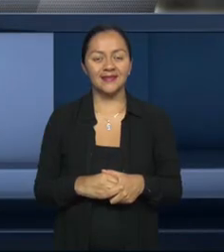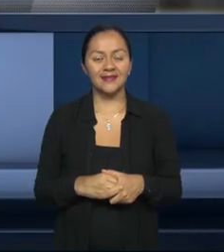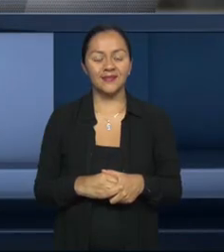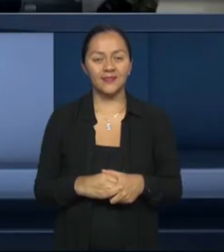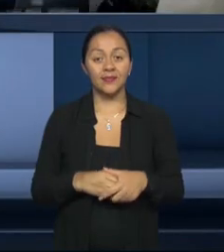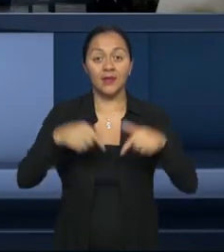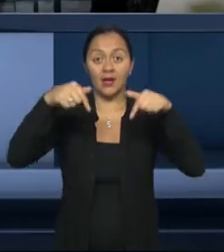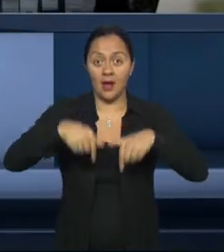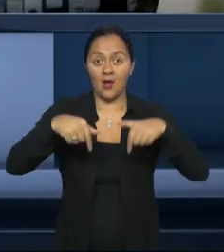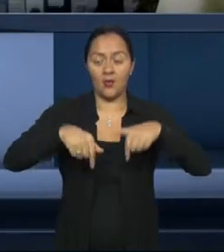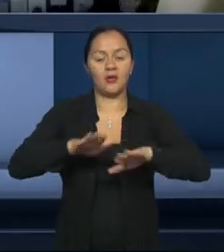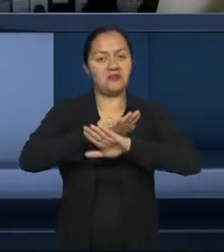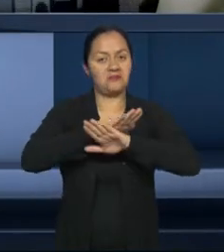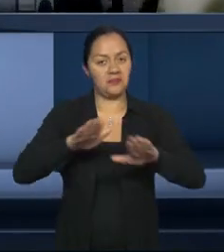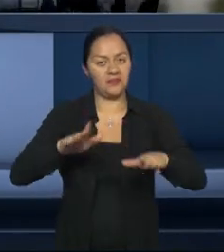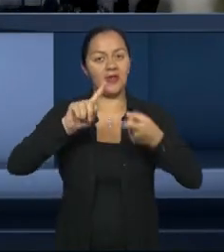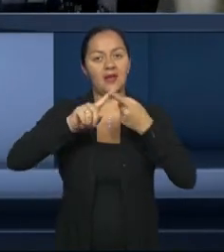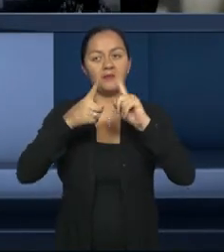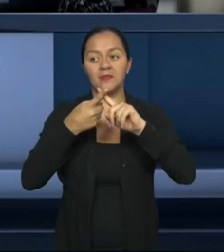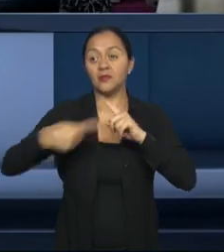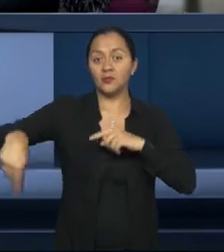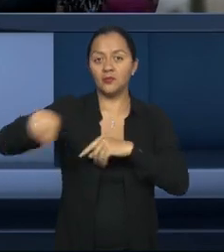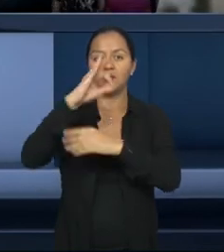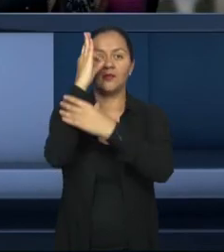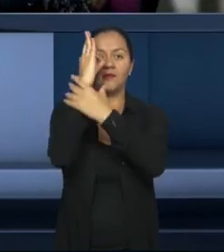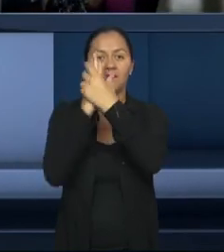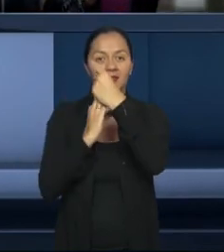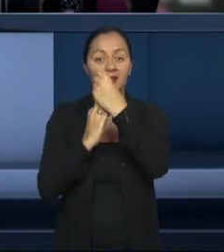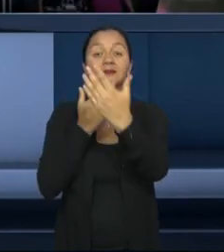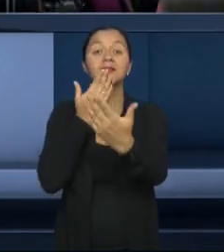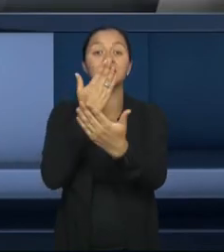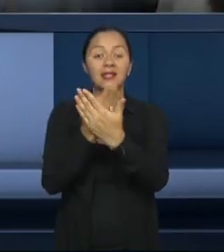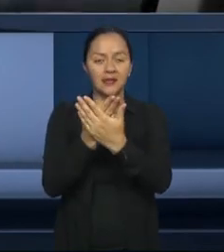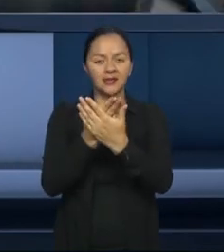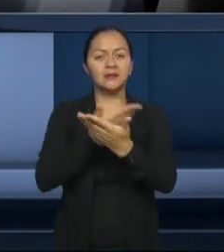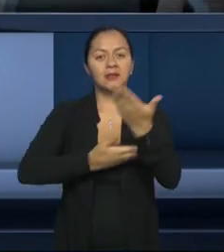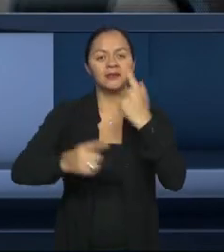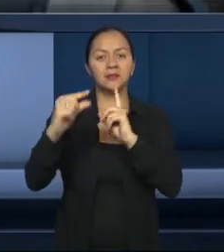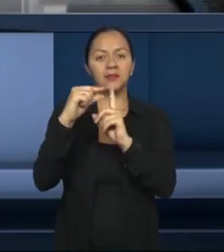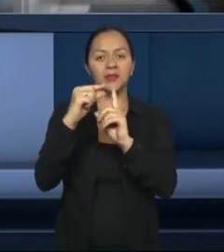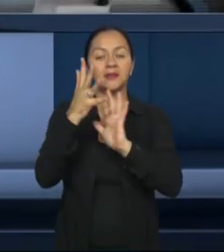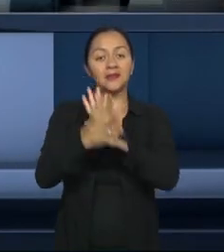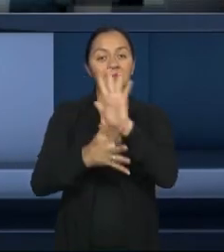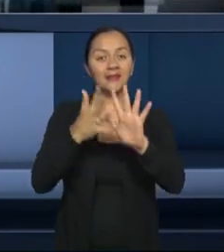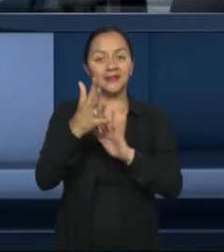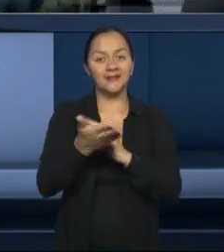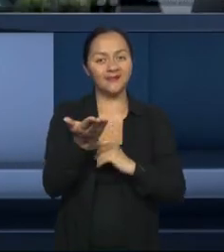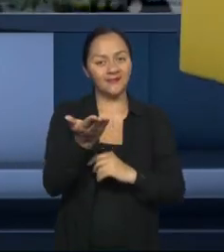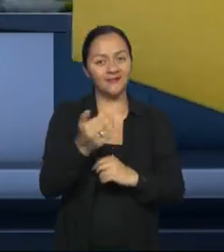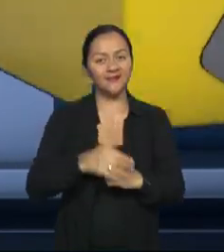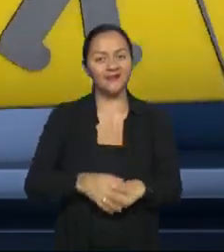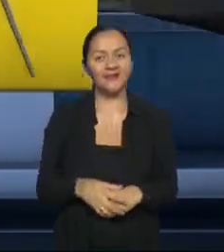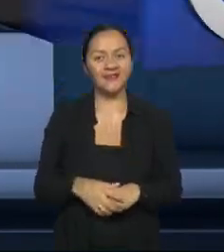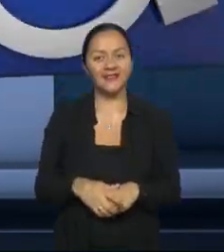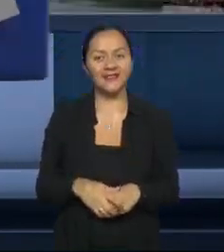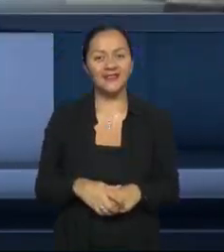Y ya están con nosotros nuestros amigos de FENASEC, quienes llegan para compartir nuevos términos de la lengua de señas ecuatoriana.